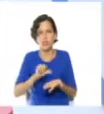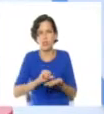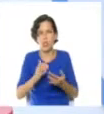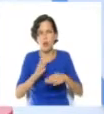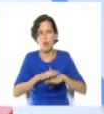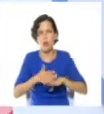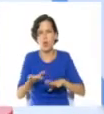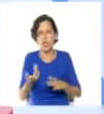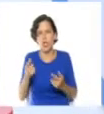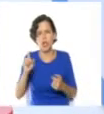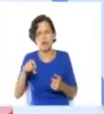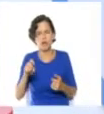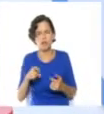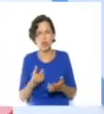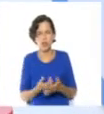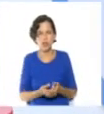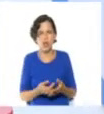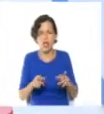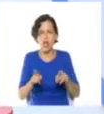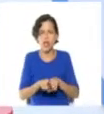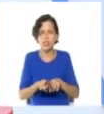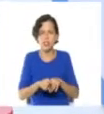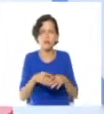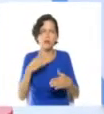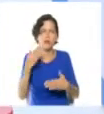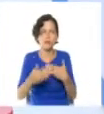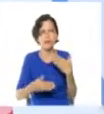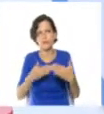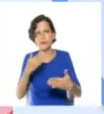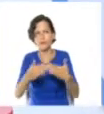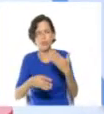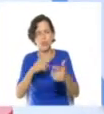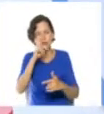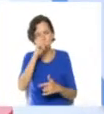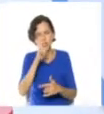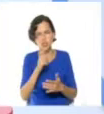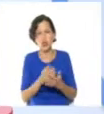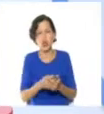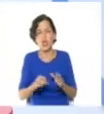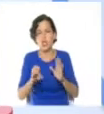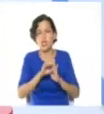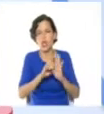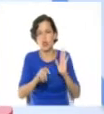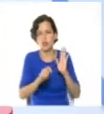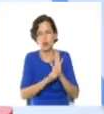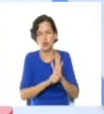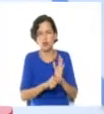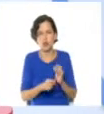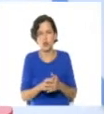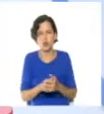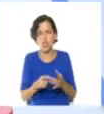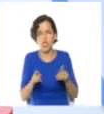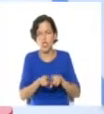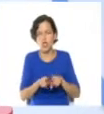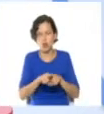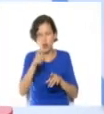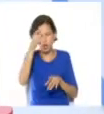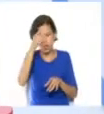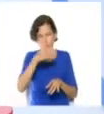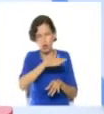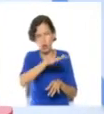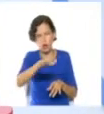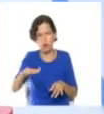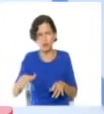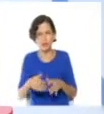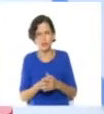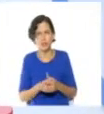era necesario. Asimismo, transcurren los años y las constituciones, obviamente igual que los pueblos, van